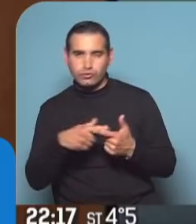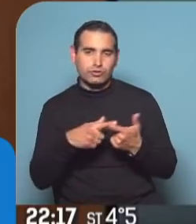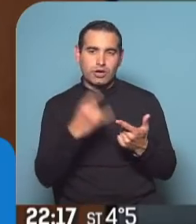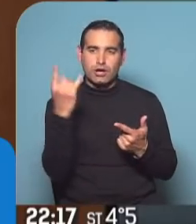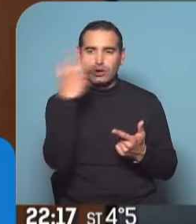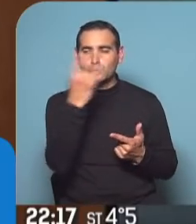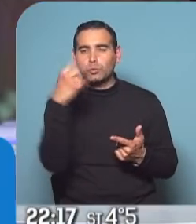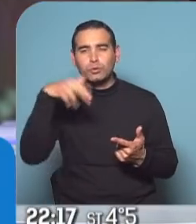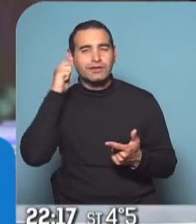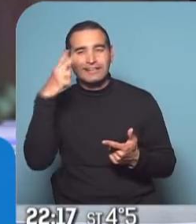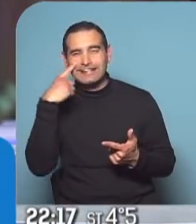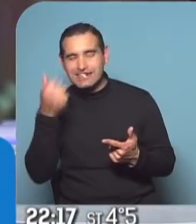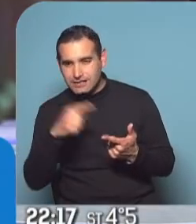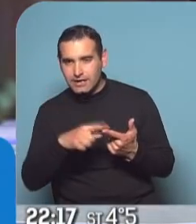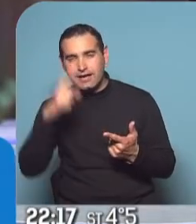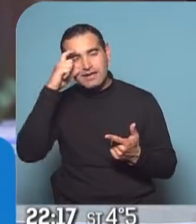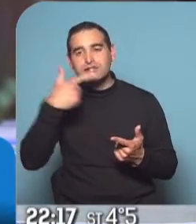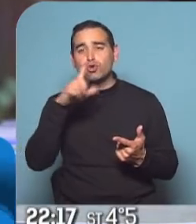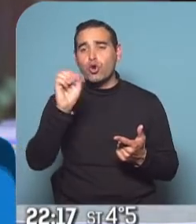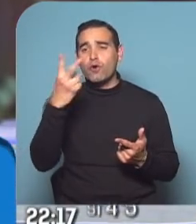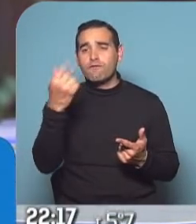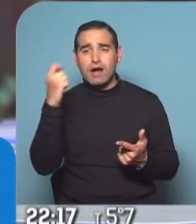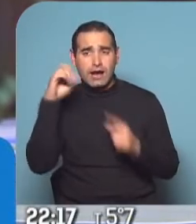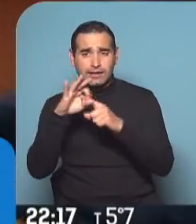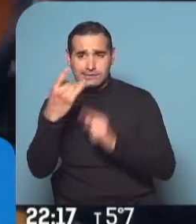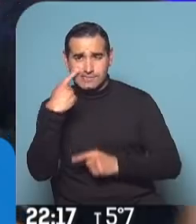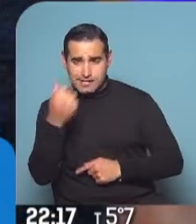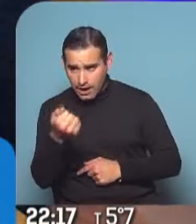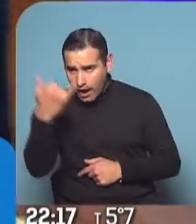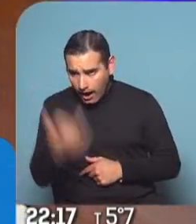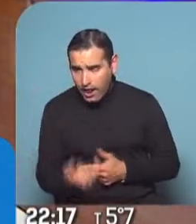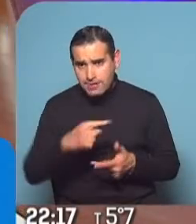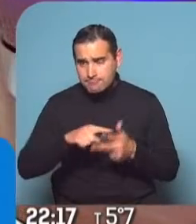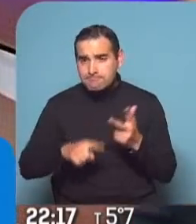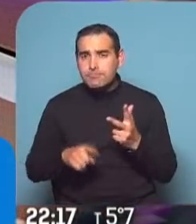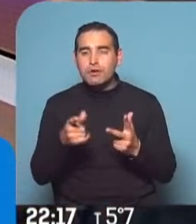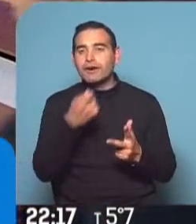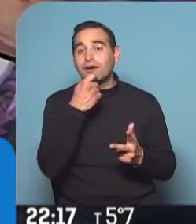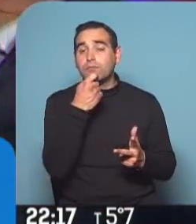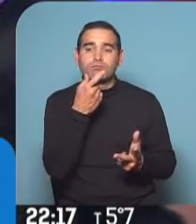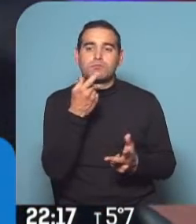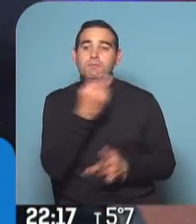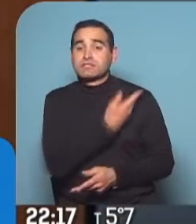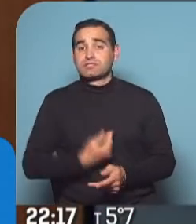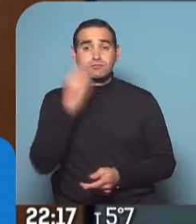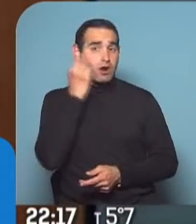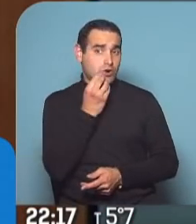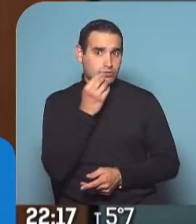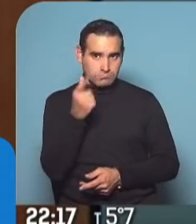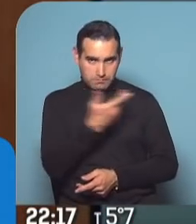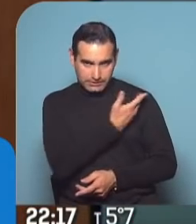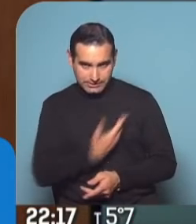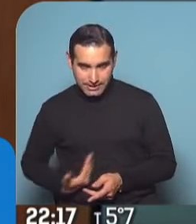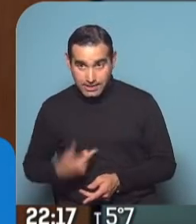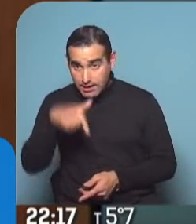Eslovaquia. Entonces, yo creo que va a ser muy difícil, y yo ponía el caso de Macron precisamente por eso. Es un presidente que tiene